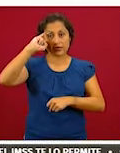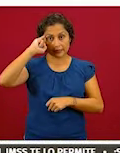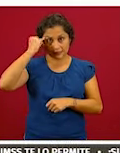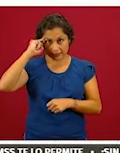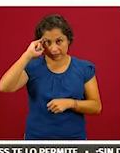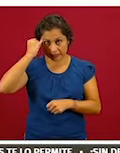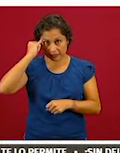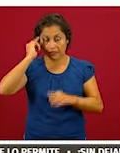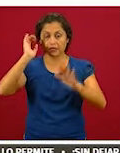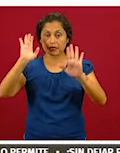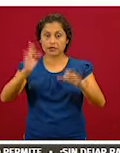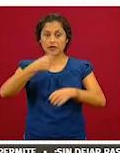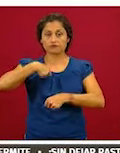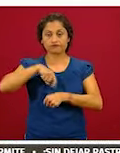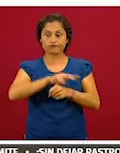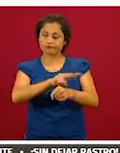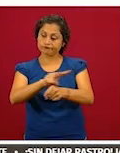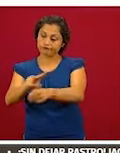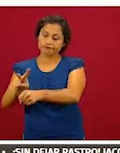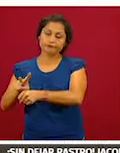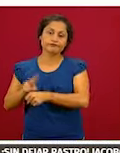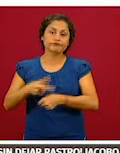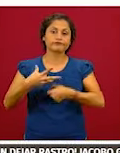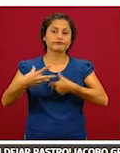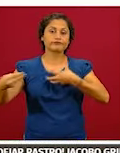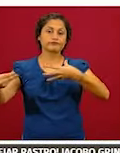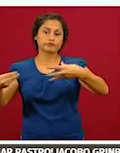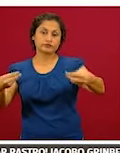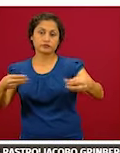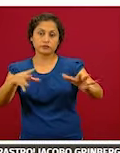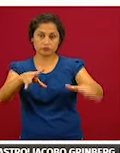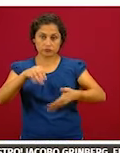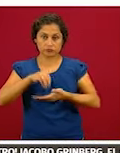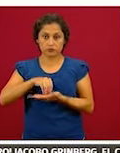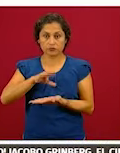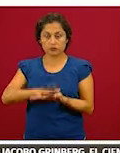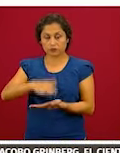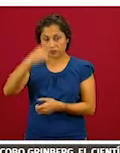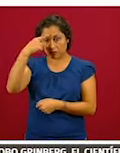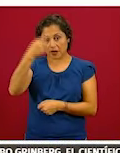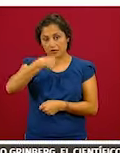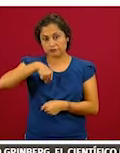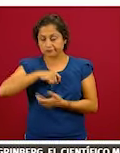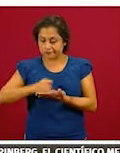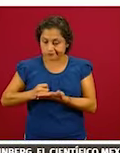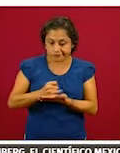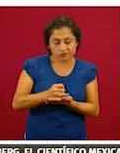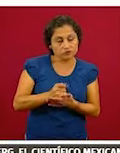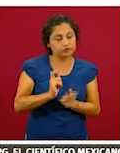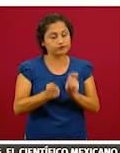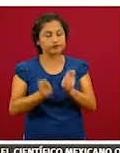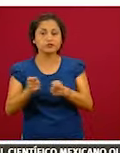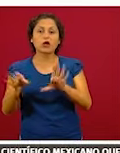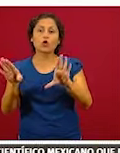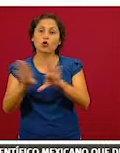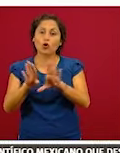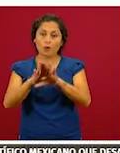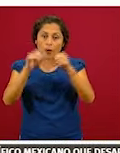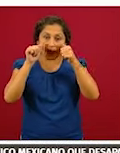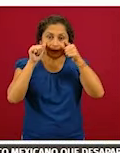vigilancia epidemiológica y para el efecto de toma de decisiones o interacción de cómo se deben de llevar a cabo